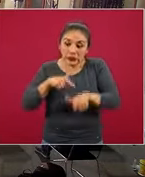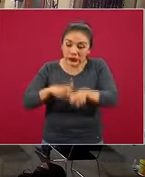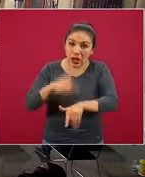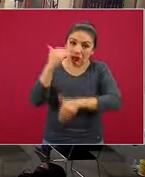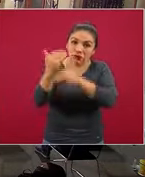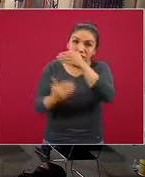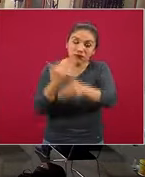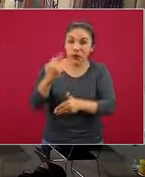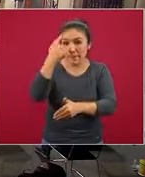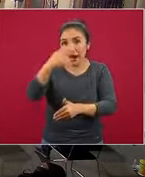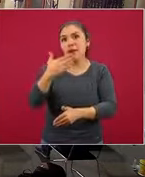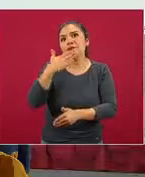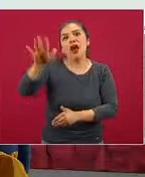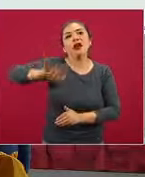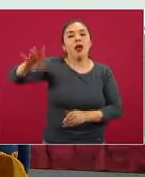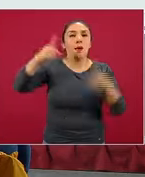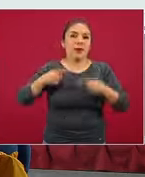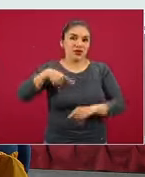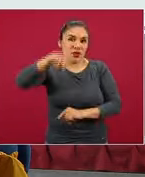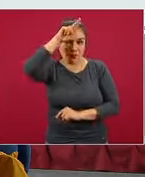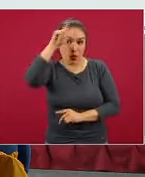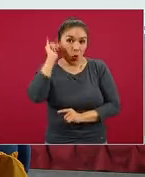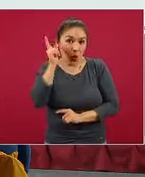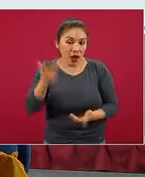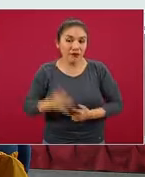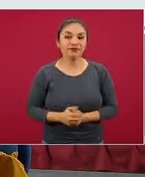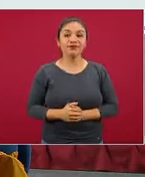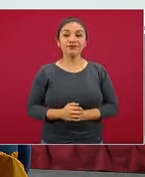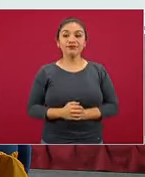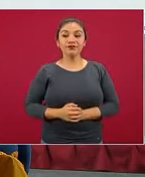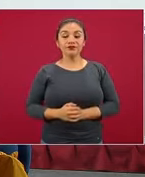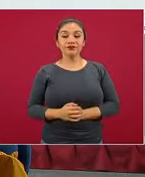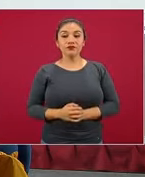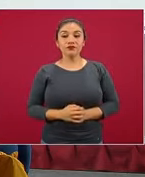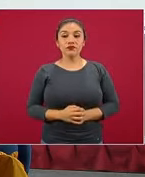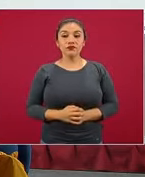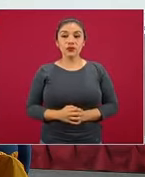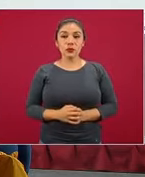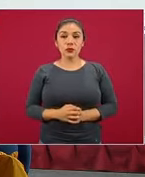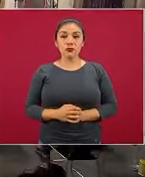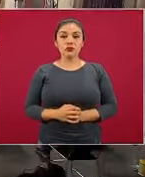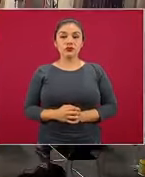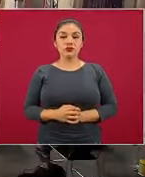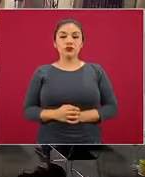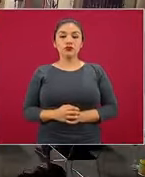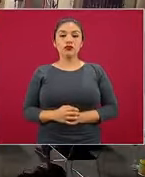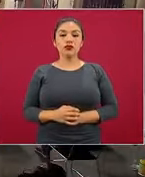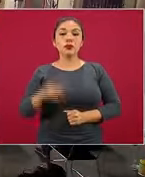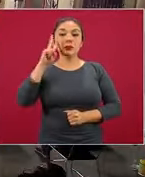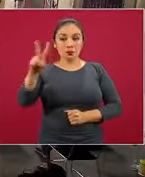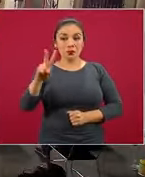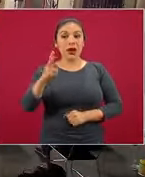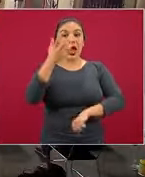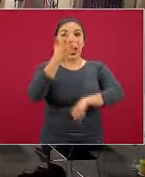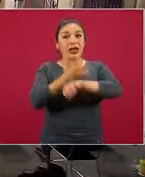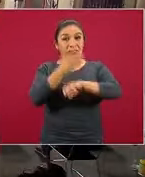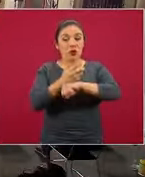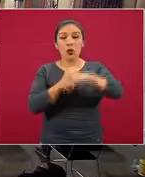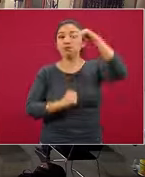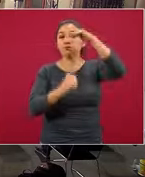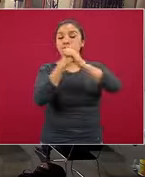pues, para bien de los peruanos, ¿verdad? Veamos la siguiente diapositiva. Ahora subimos la escala a